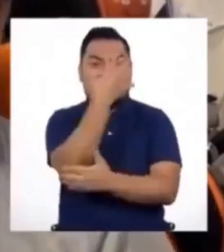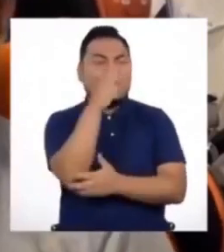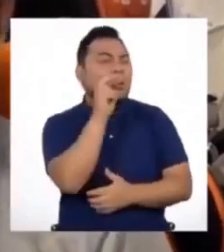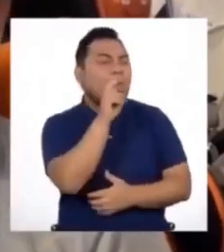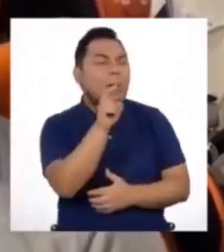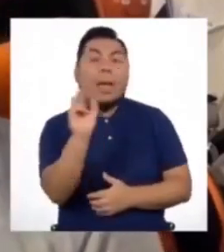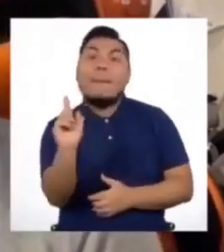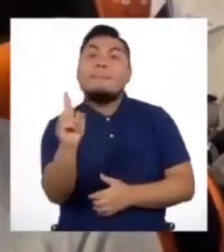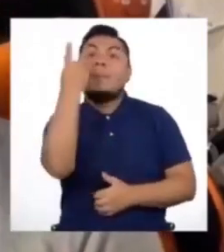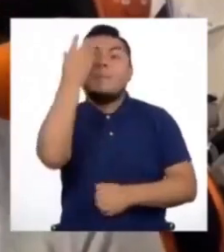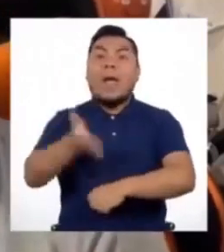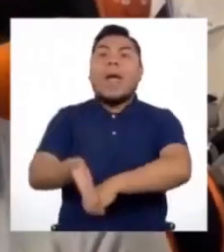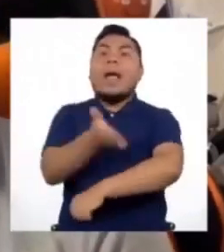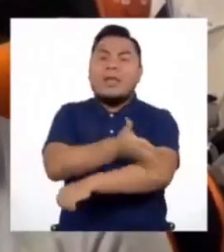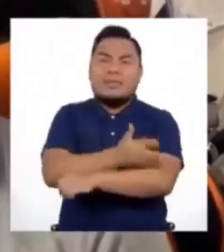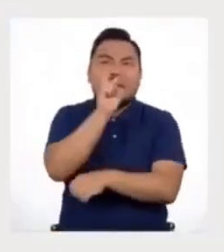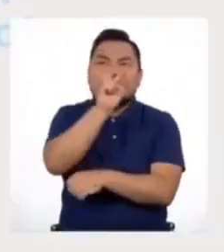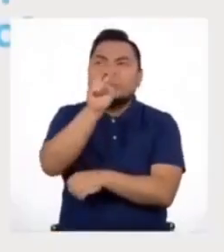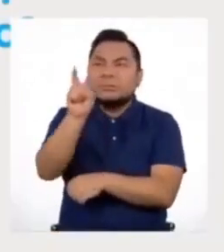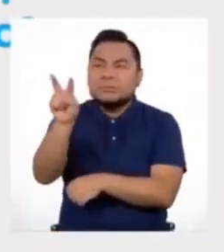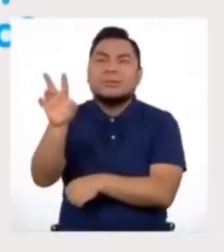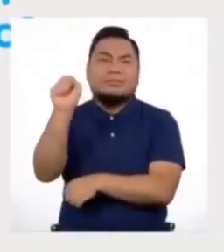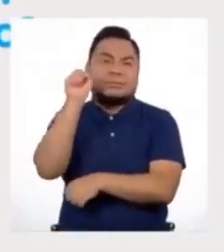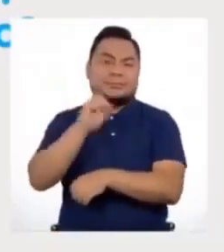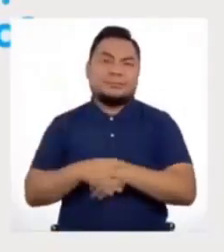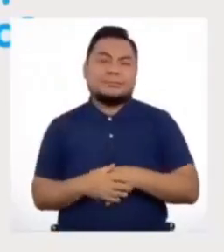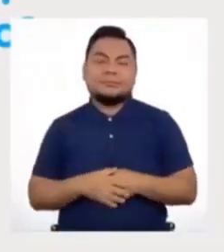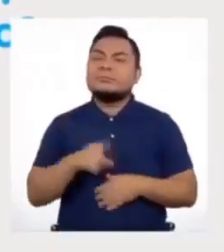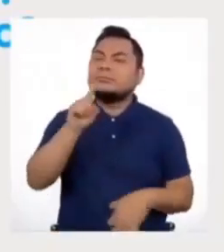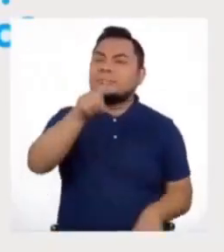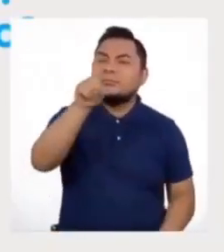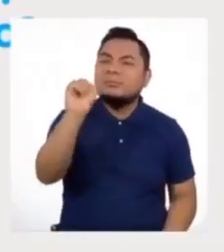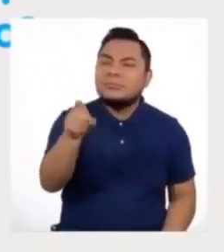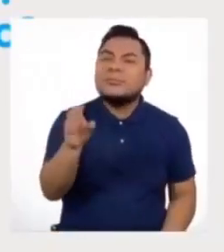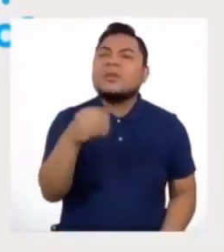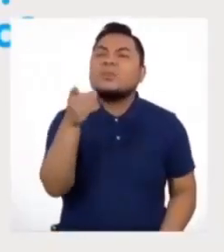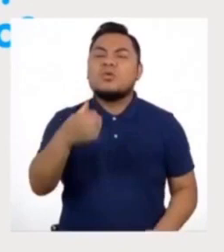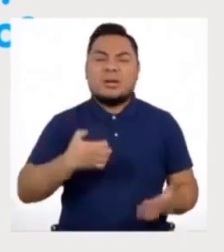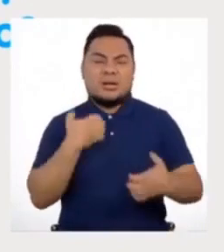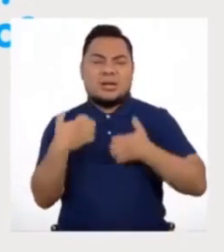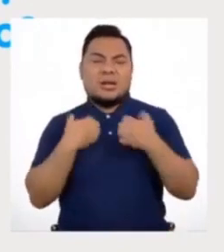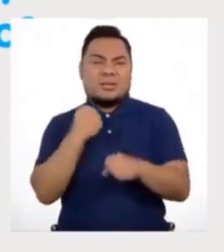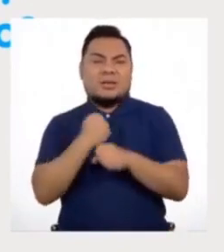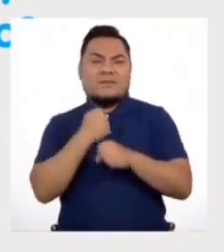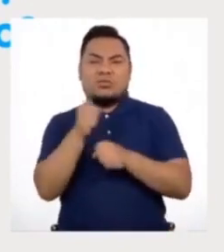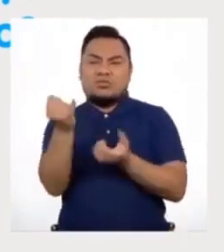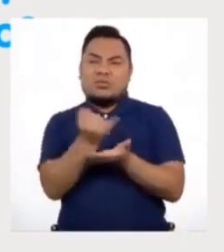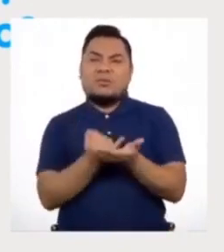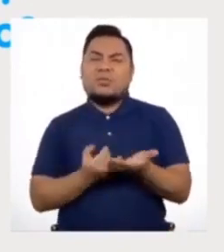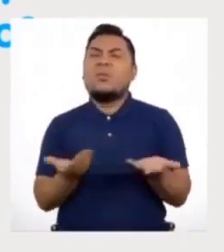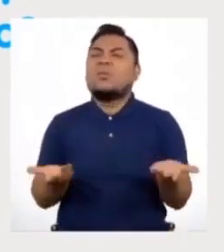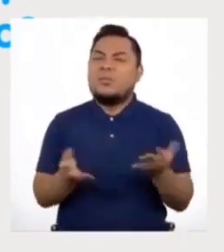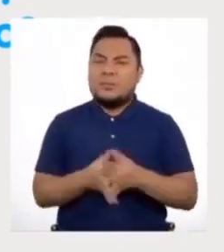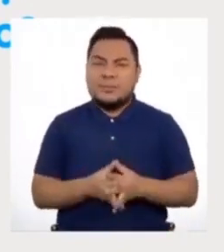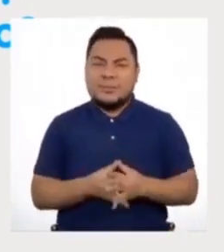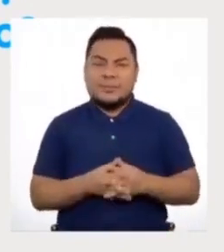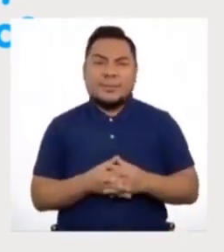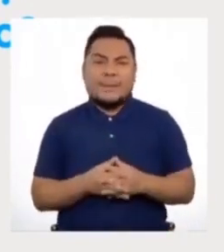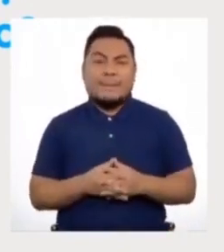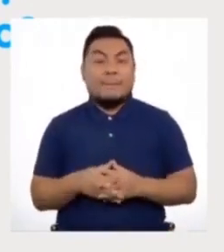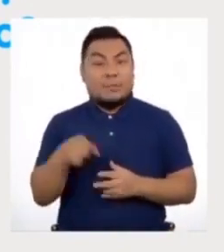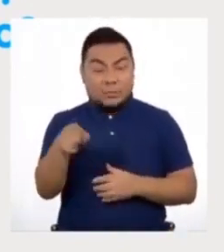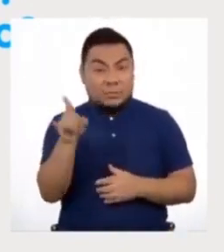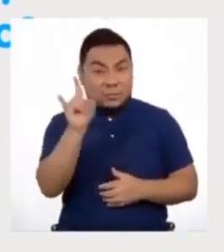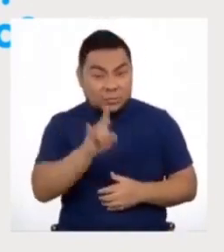más recomendable para empezar a dibujar. ¿Cómo trabajas la expresión de emociones en tus dibujos?